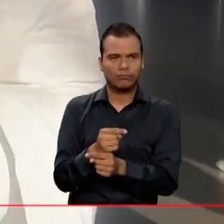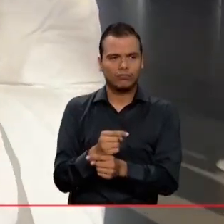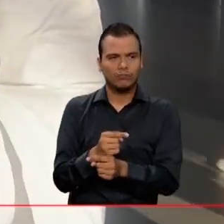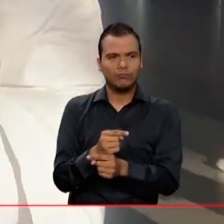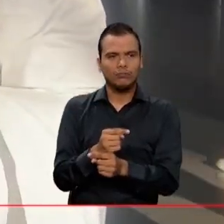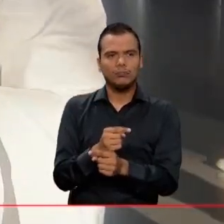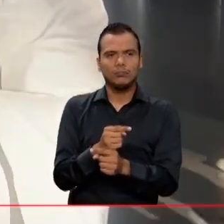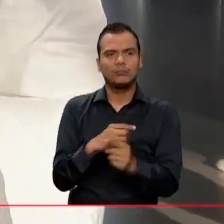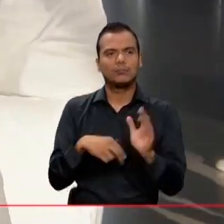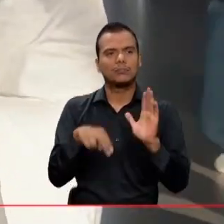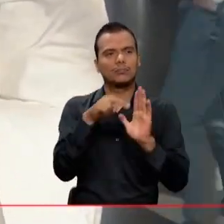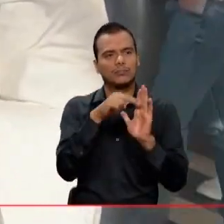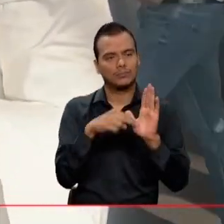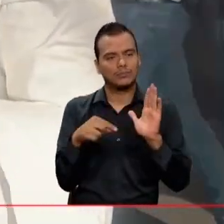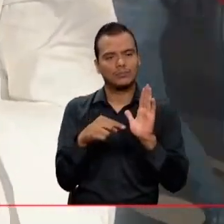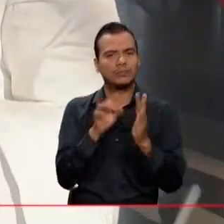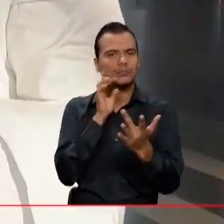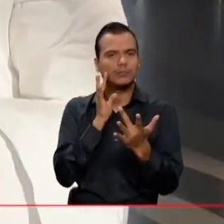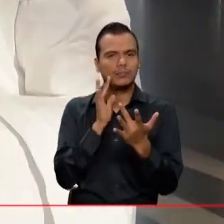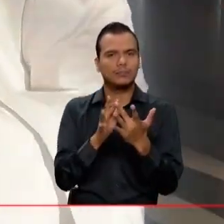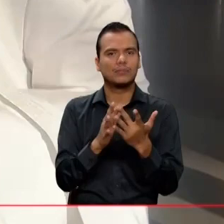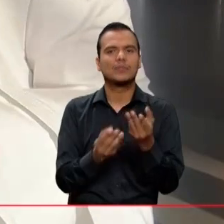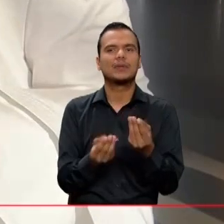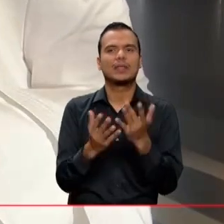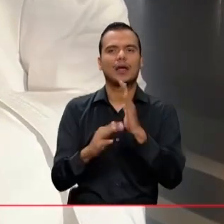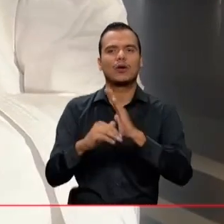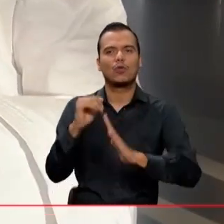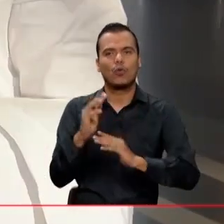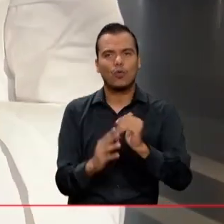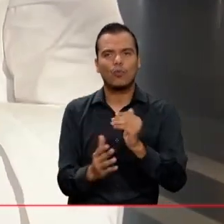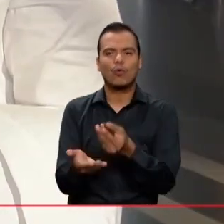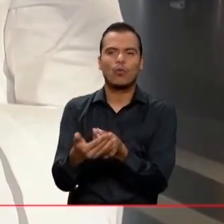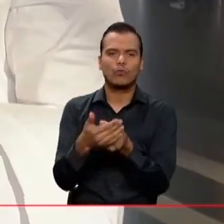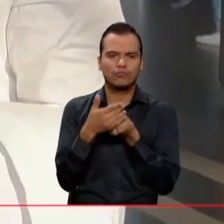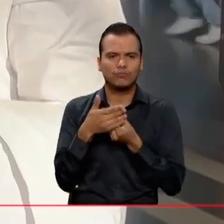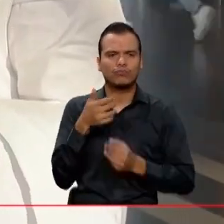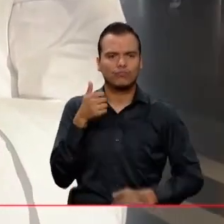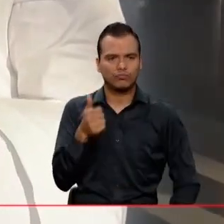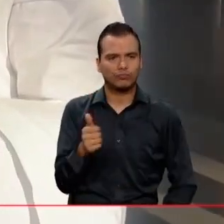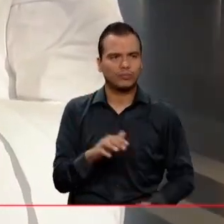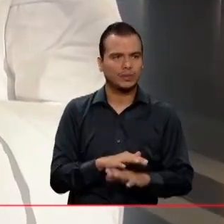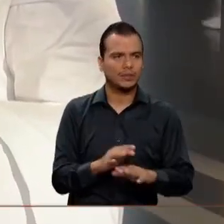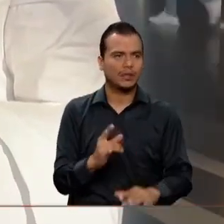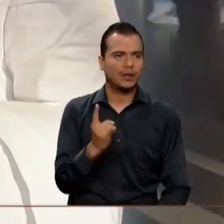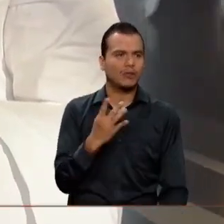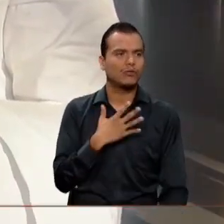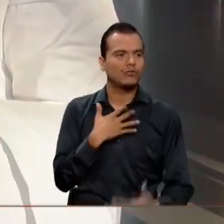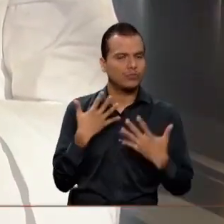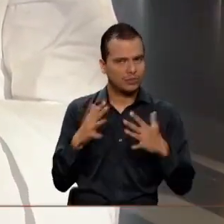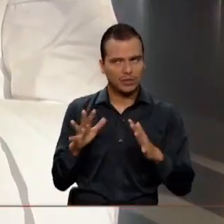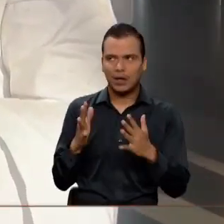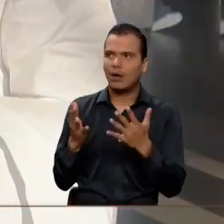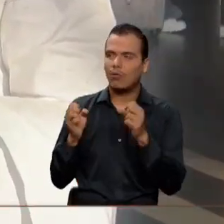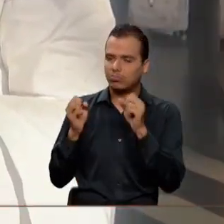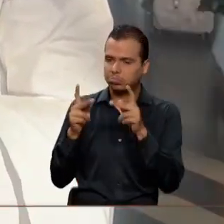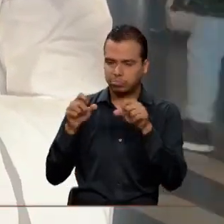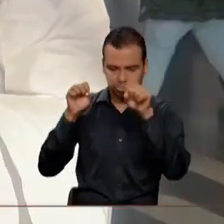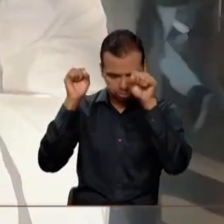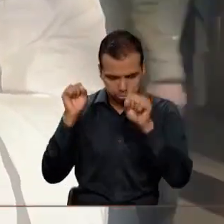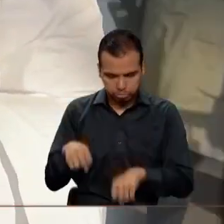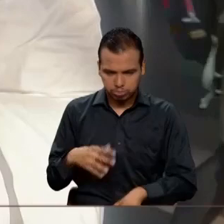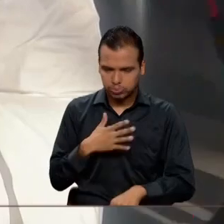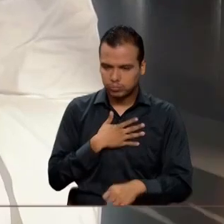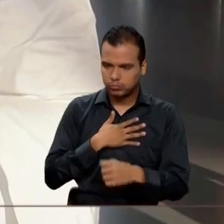en condiciones de seguridad y comodidad. Si yo tengo algún inconveniente ahora que he decidido viajar con mi animalito de compañía, ¿qué debo